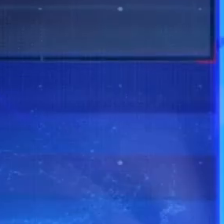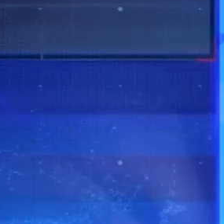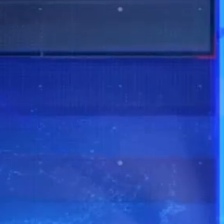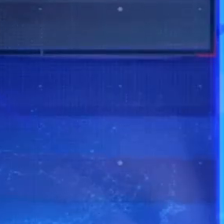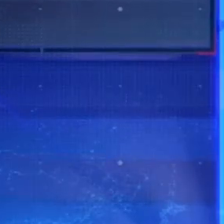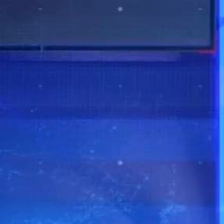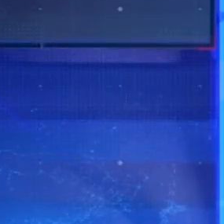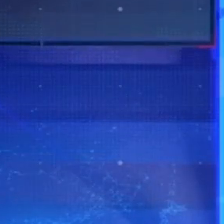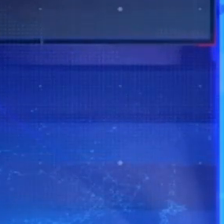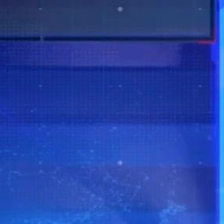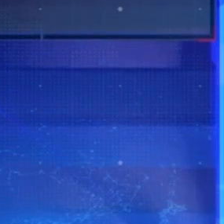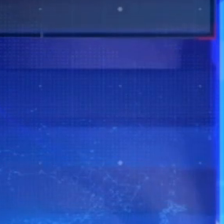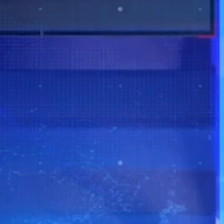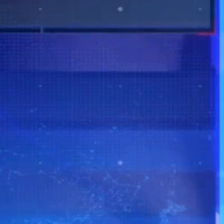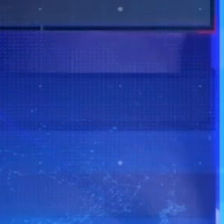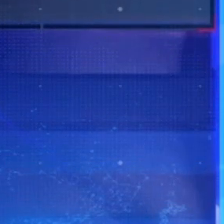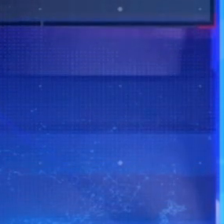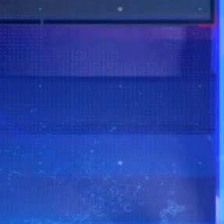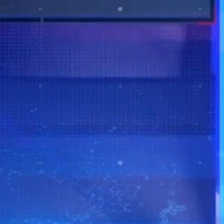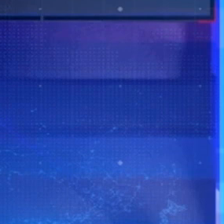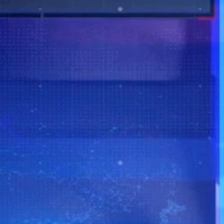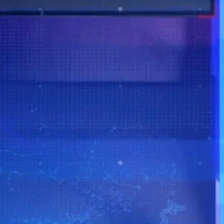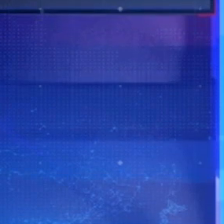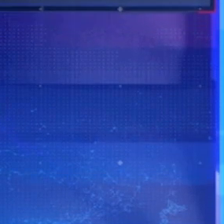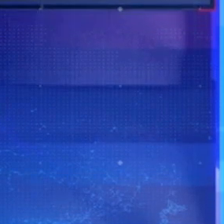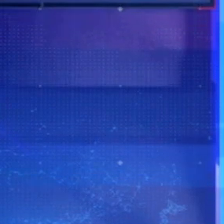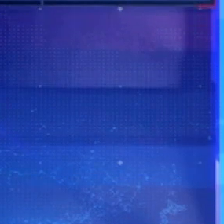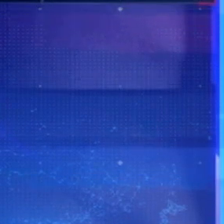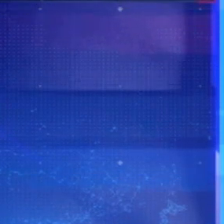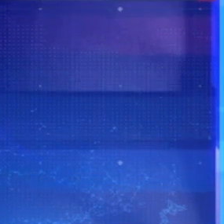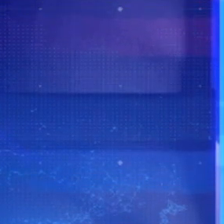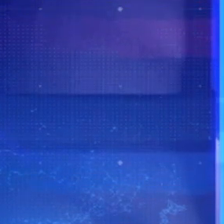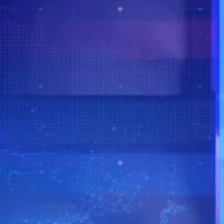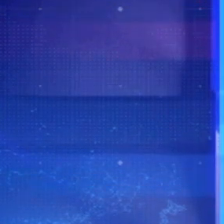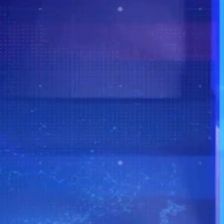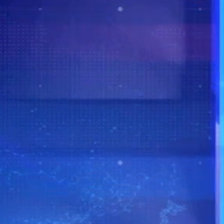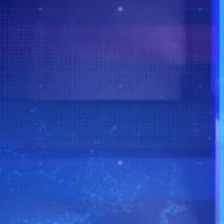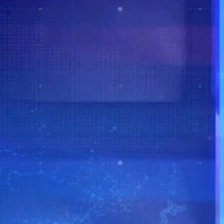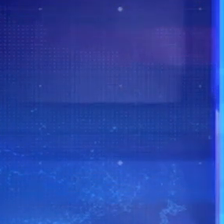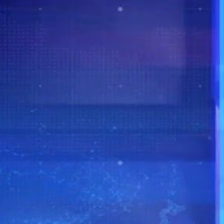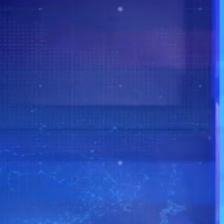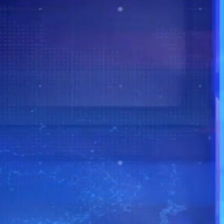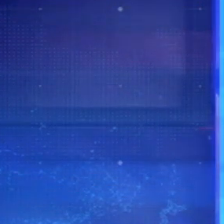que sea este.